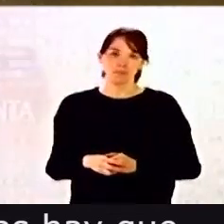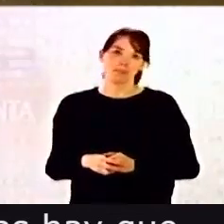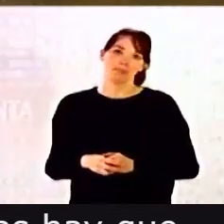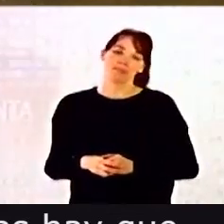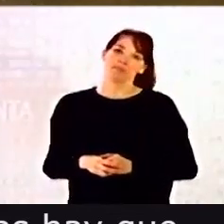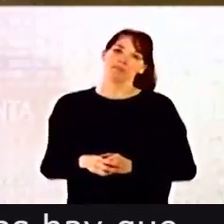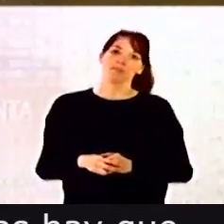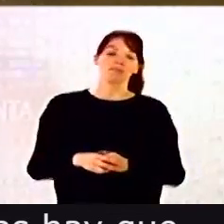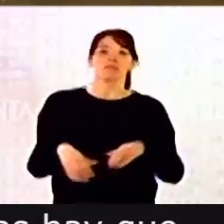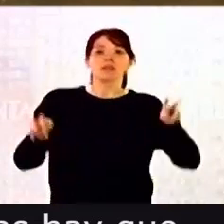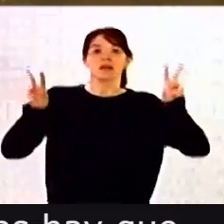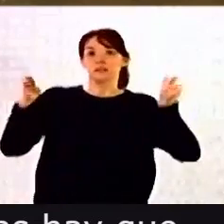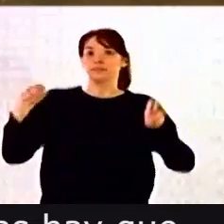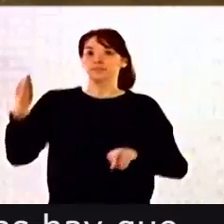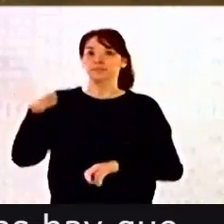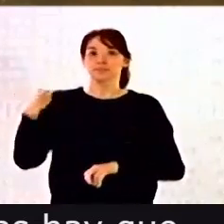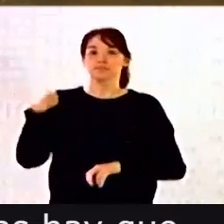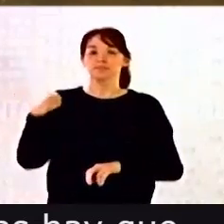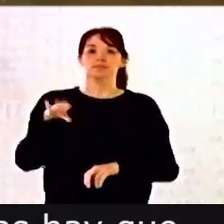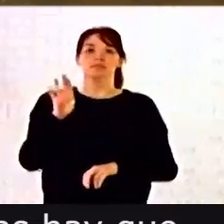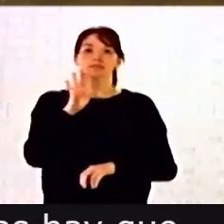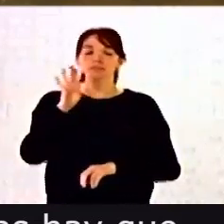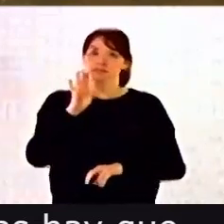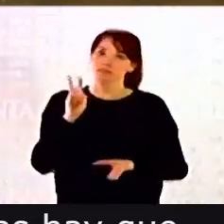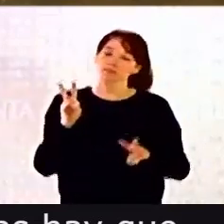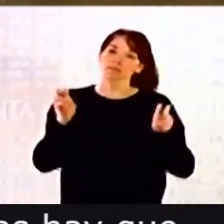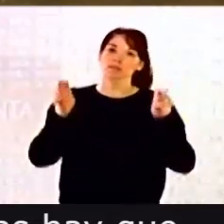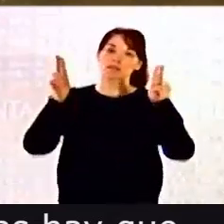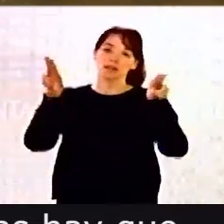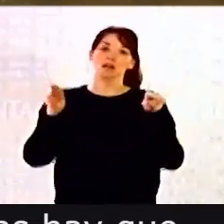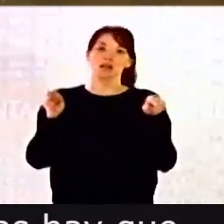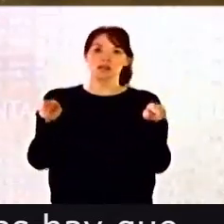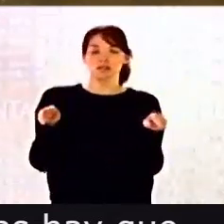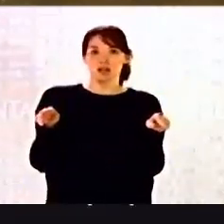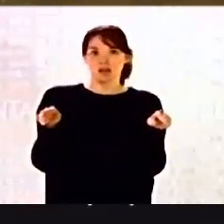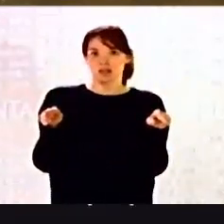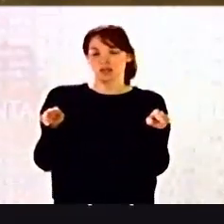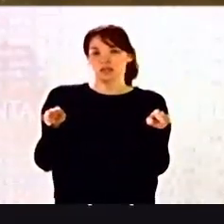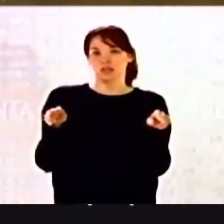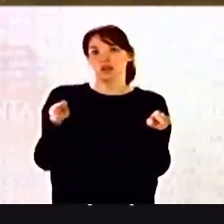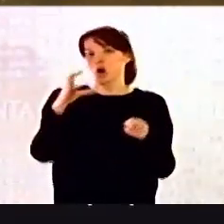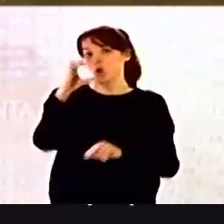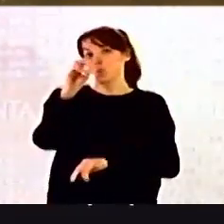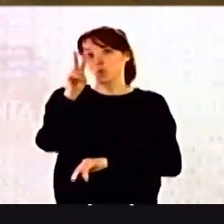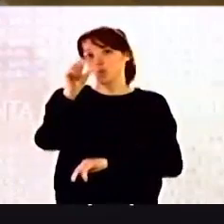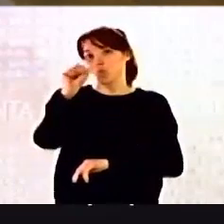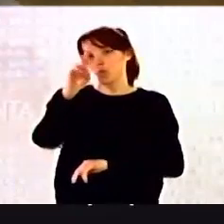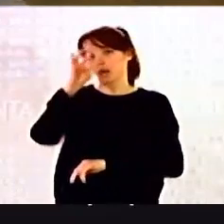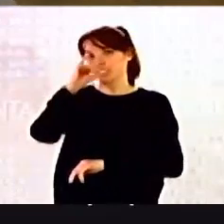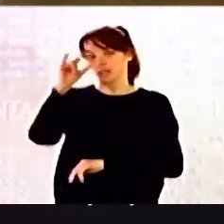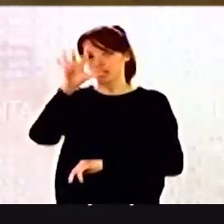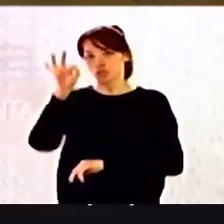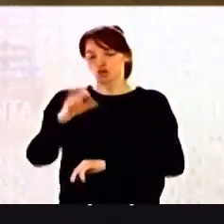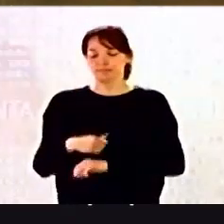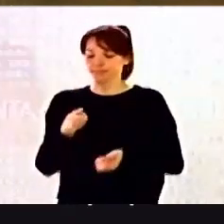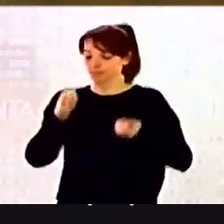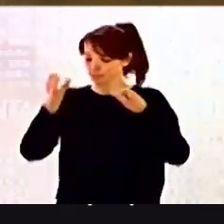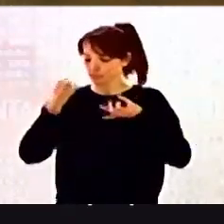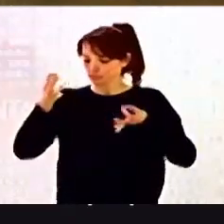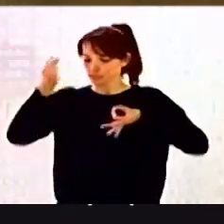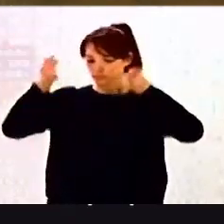pregunta que me hacía en relación a la residencia del Cuartillo, le voy a dar los datos